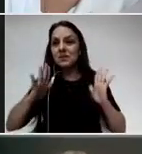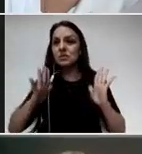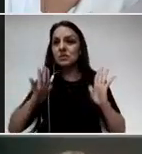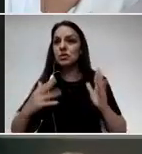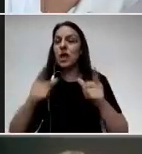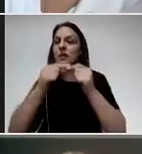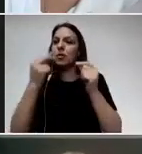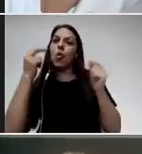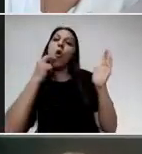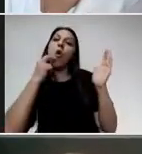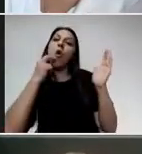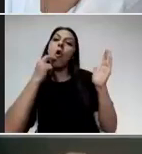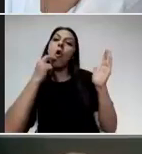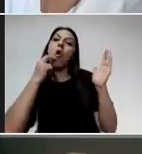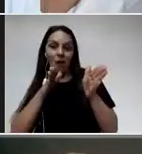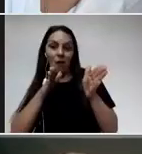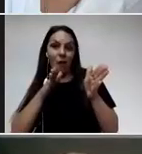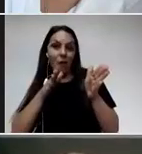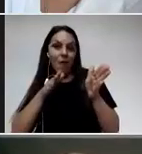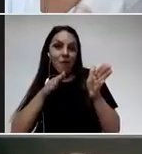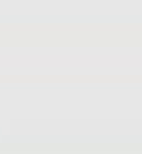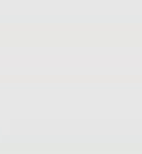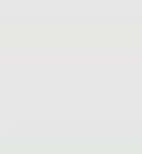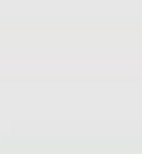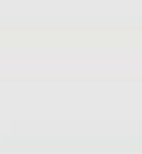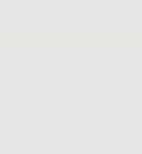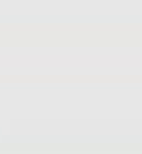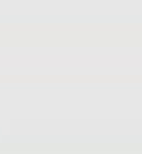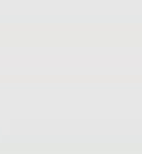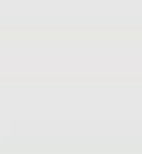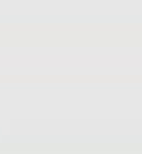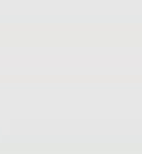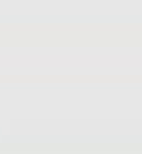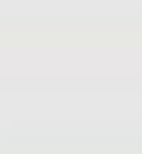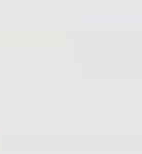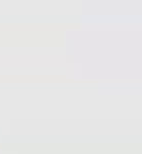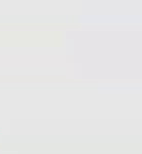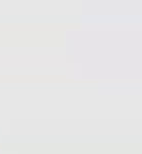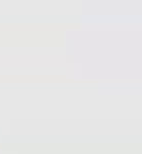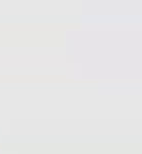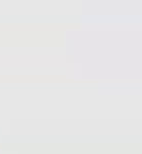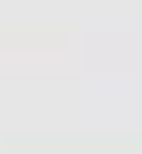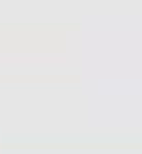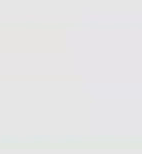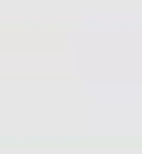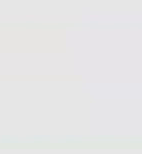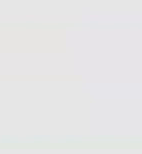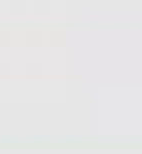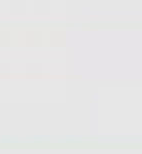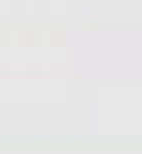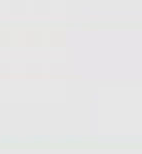con esta situación del COVID la vulnerabilidad de las personas con discapacidad que se agravó en este contexto ¿no?